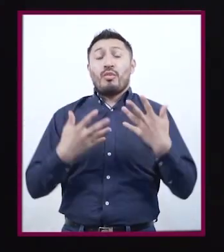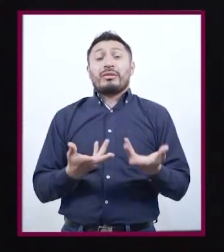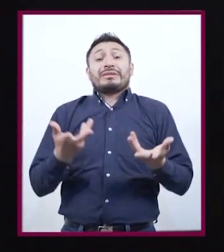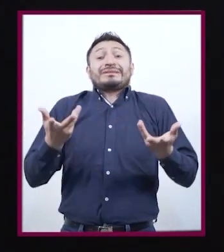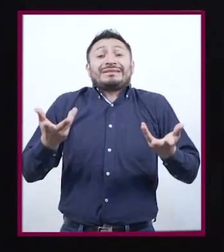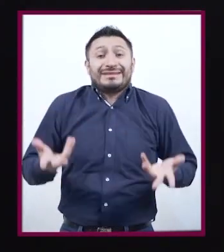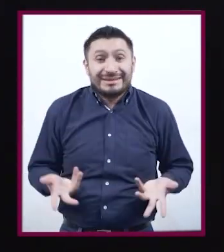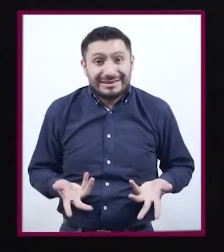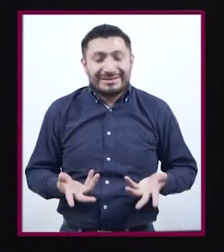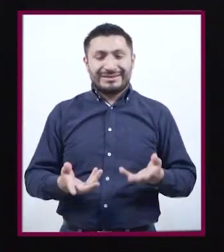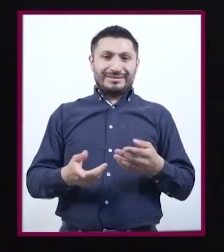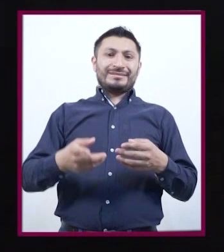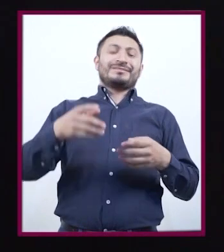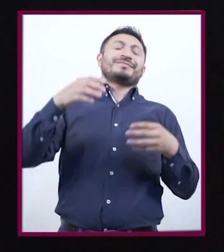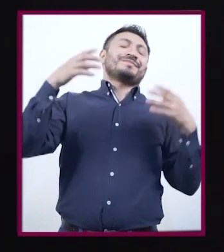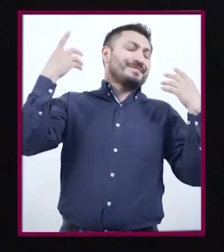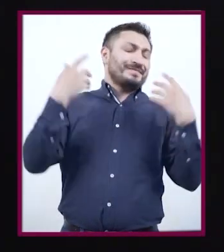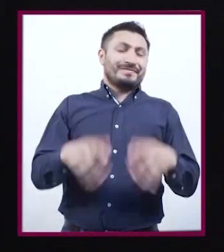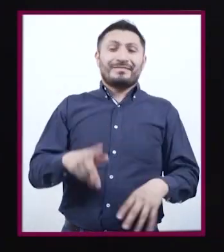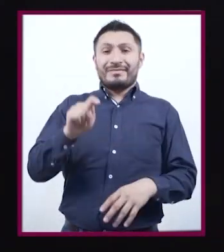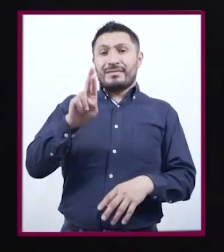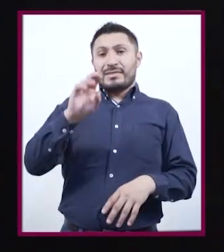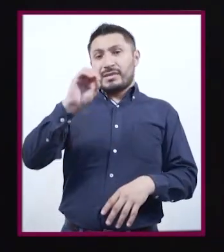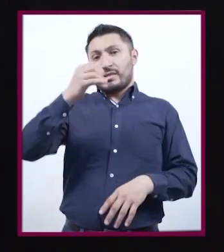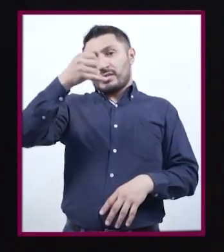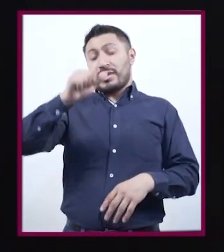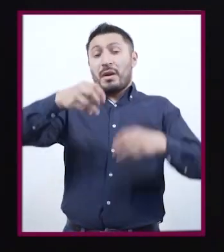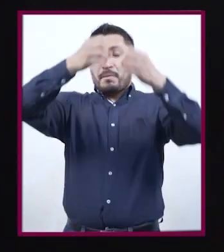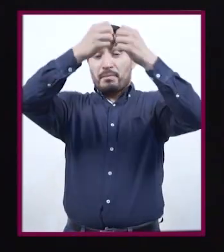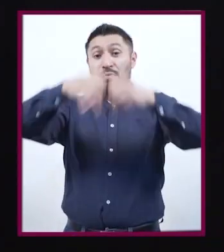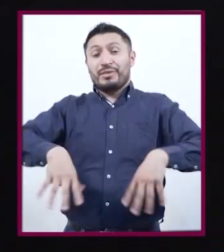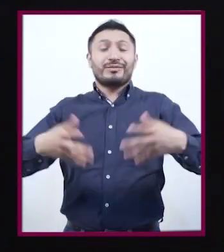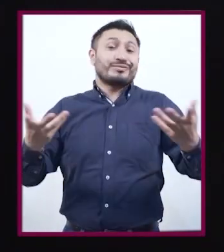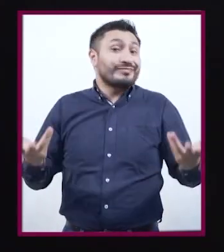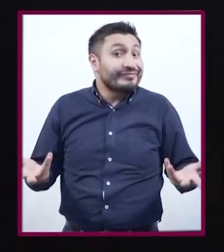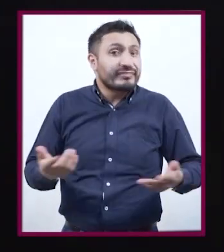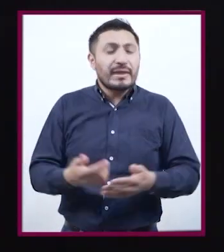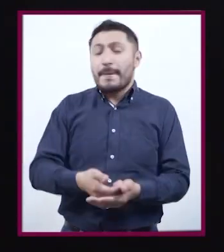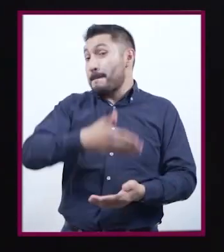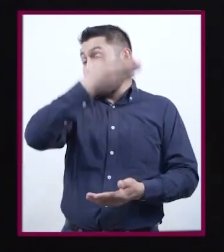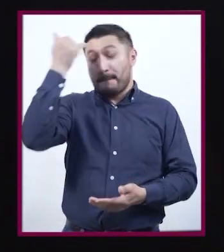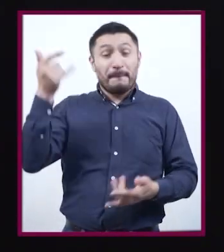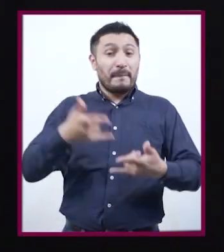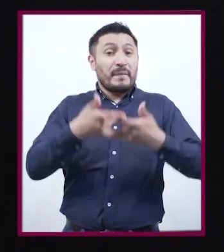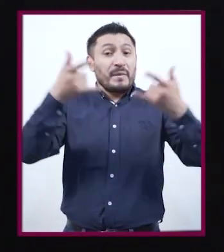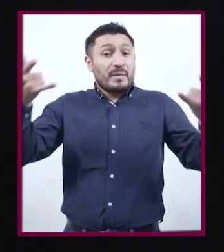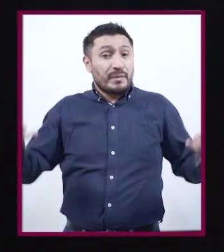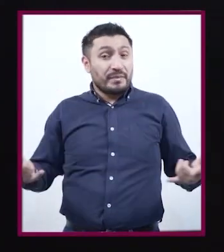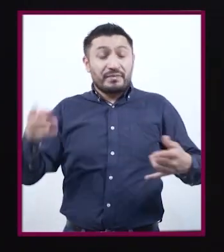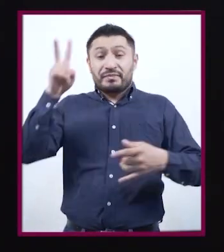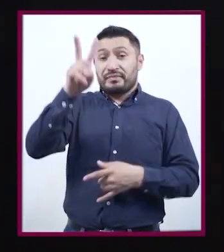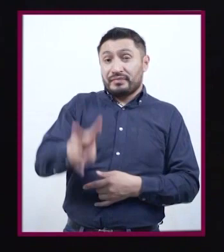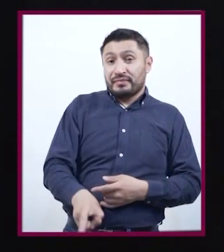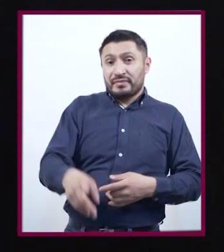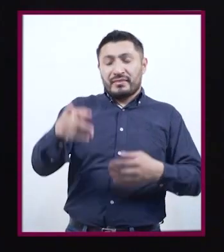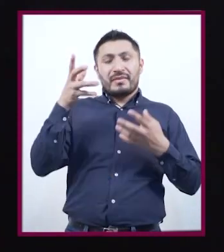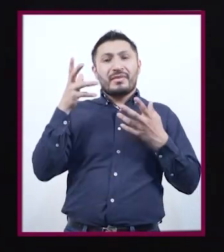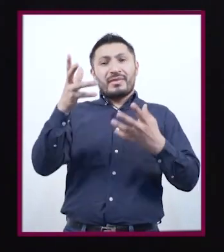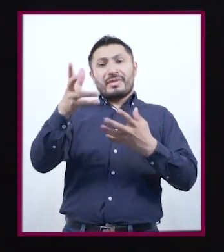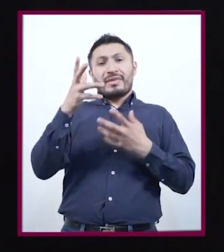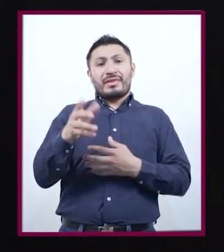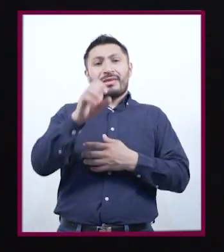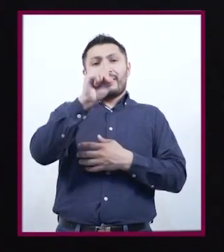que provocó la caída definitiva de Troya. No sabemos si esta historia de la mitología griega inspiró